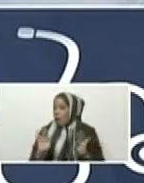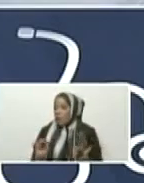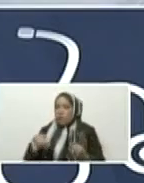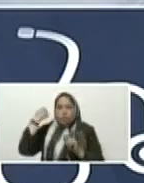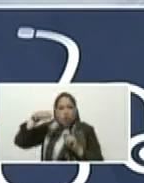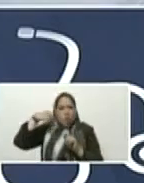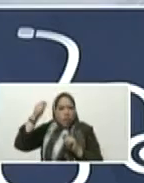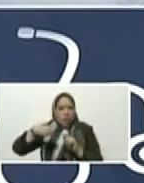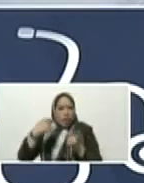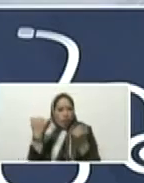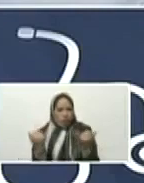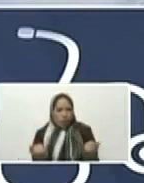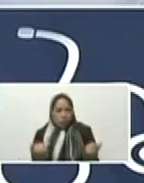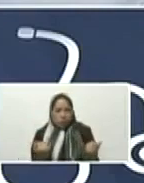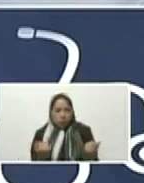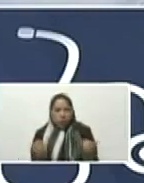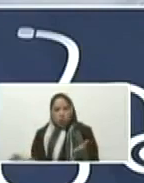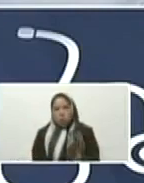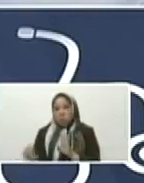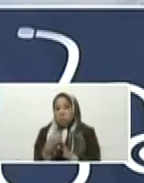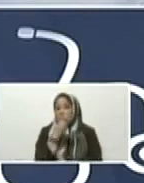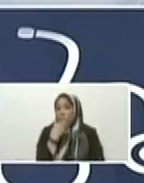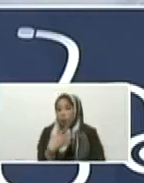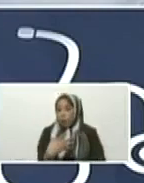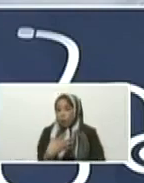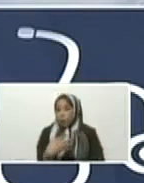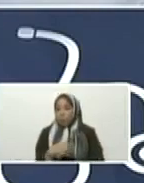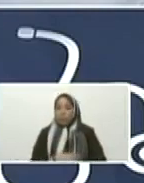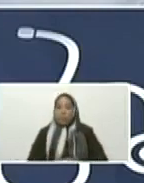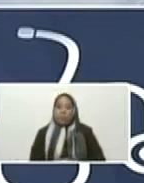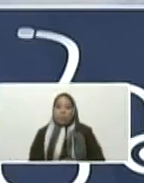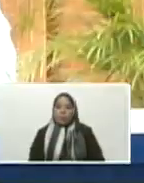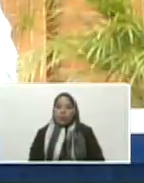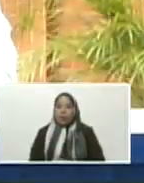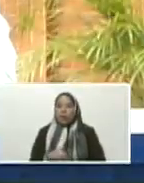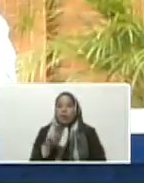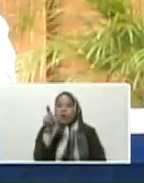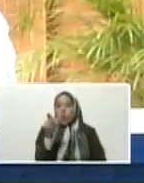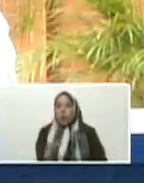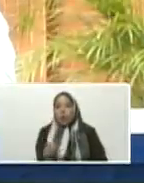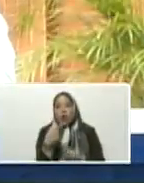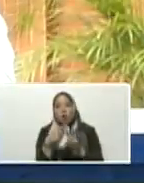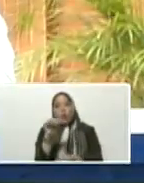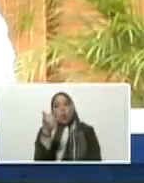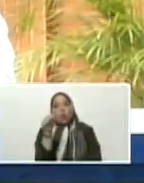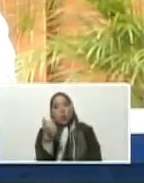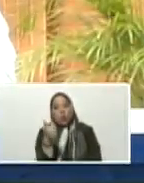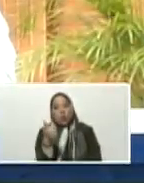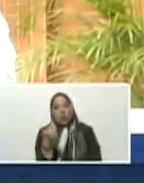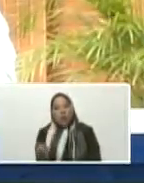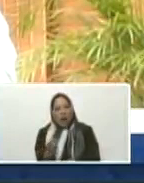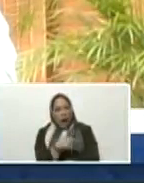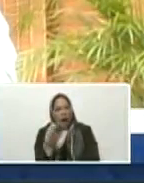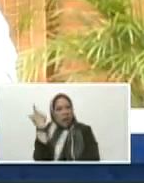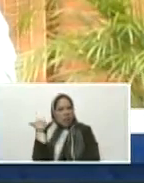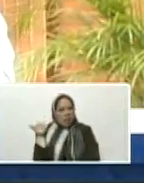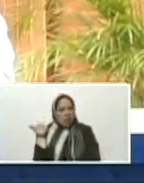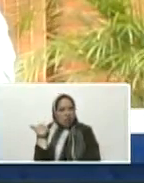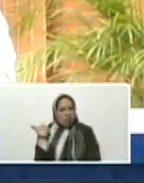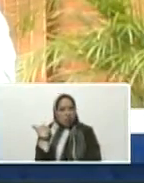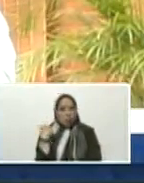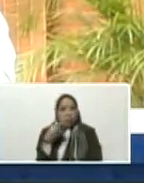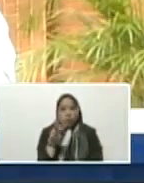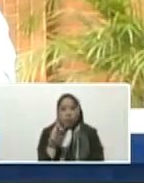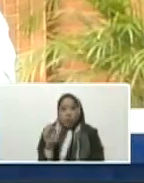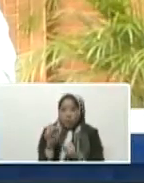videito. Bien chévere. El caso Pimentel, el 1x10. Lo que me pasó ayer.